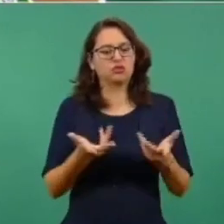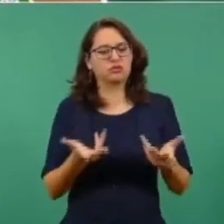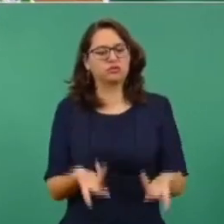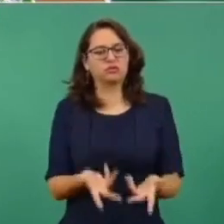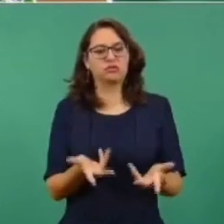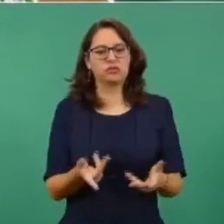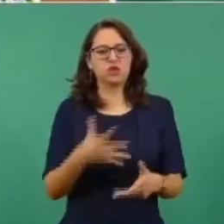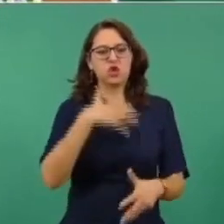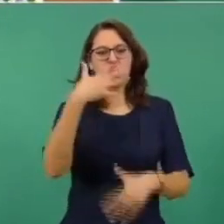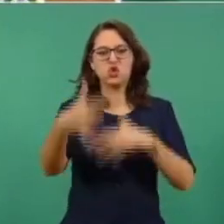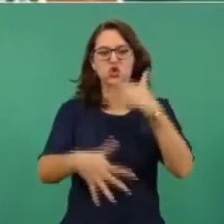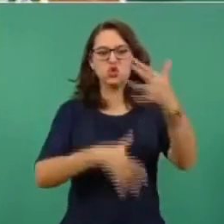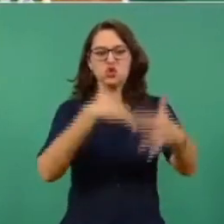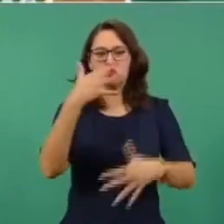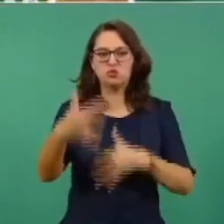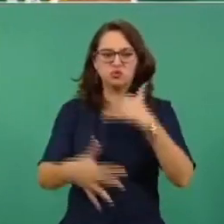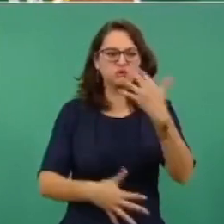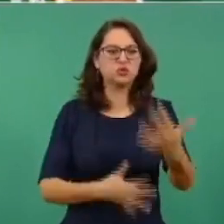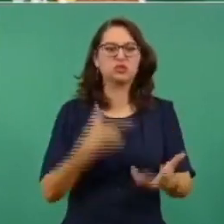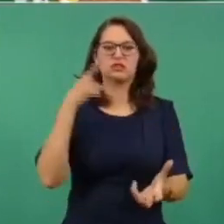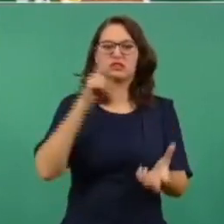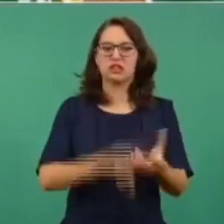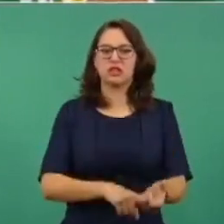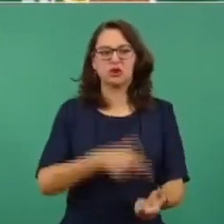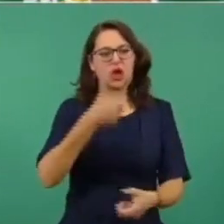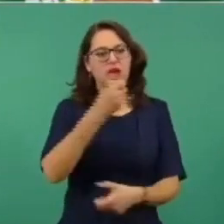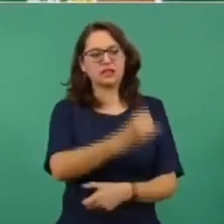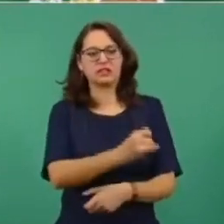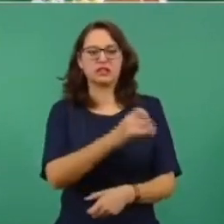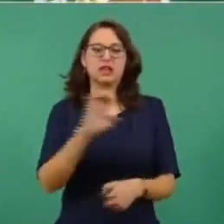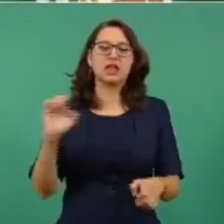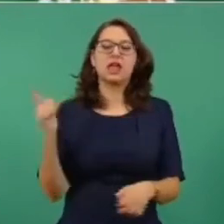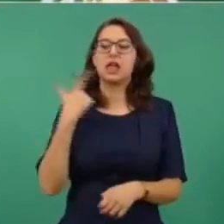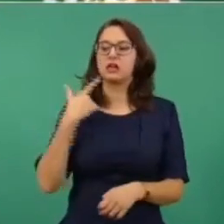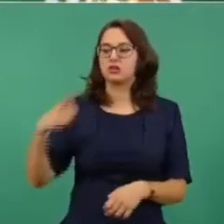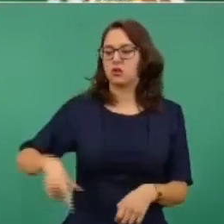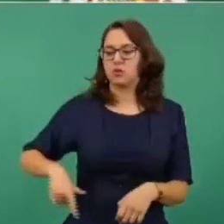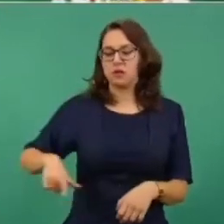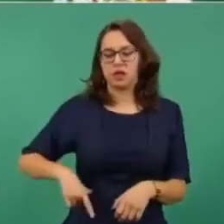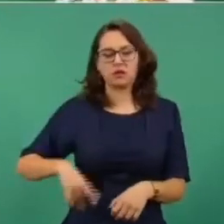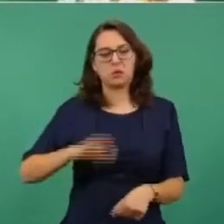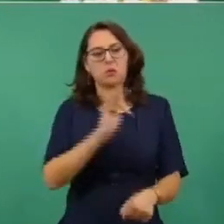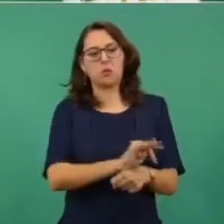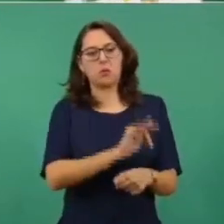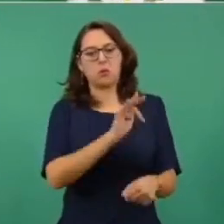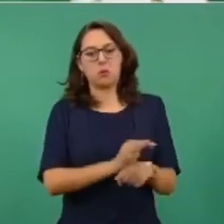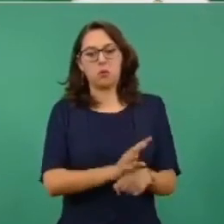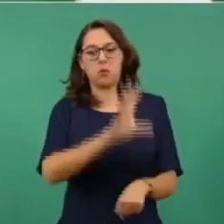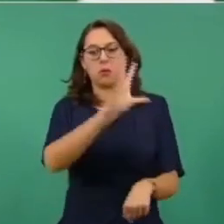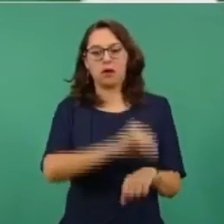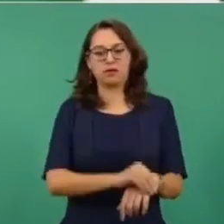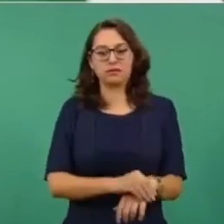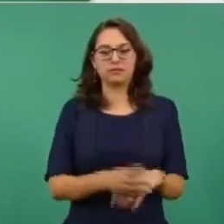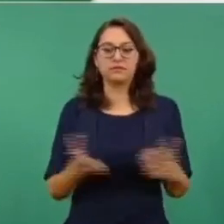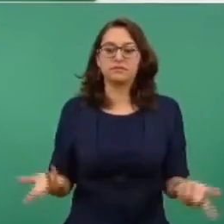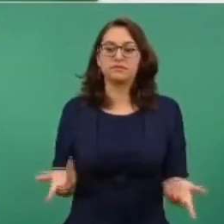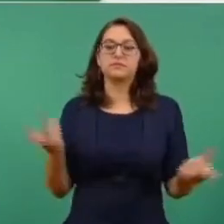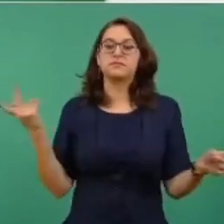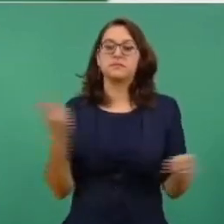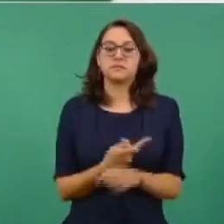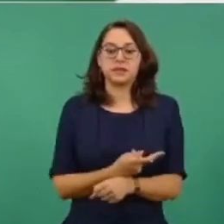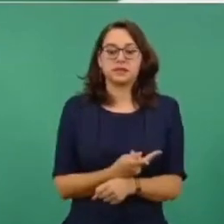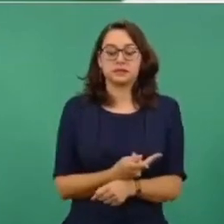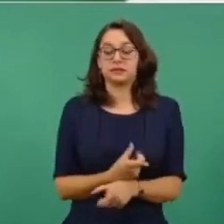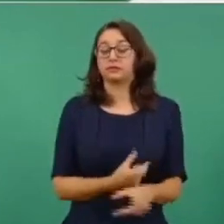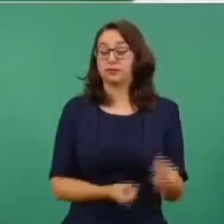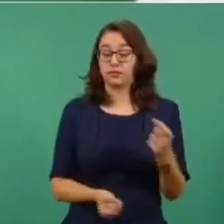permitieron los gobiernos neoliberales, al extremo de que terminaron los funcionarios del